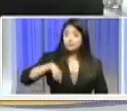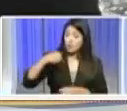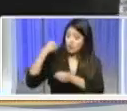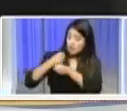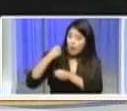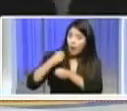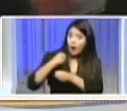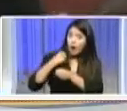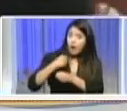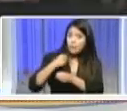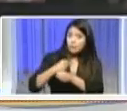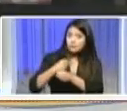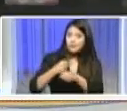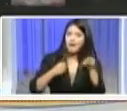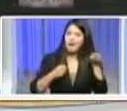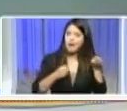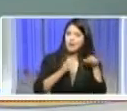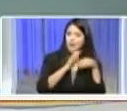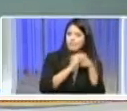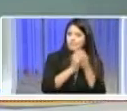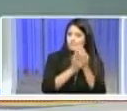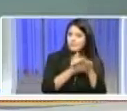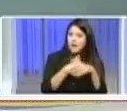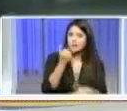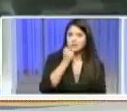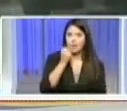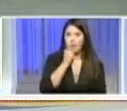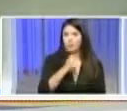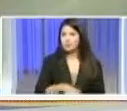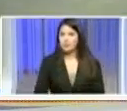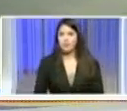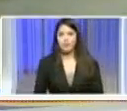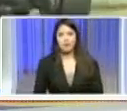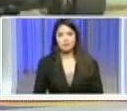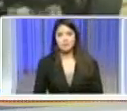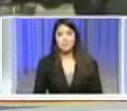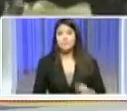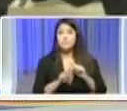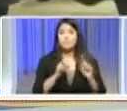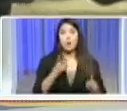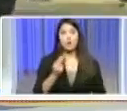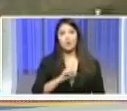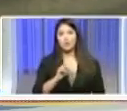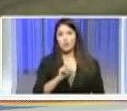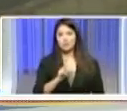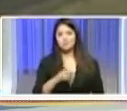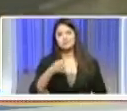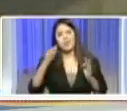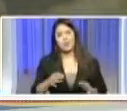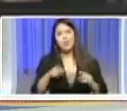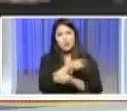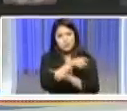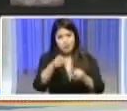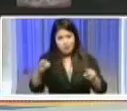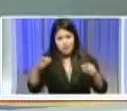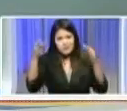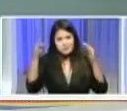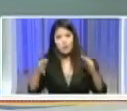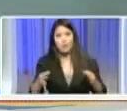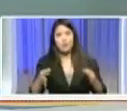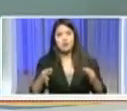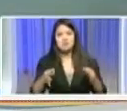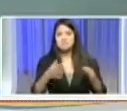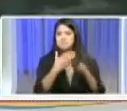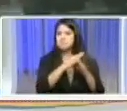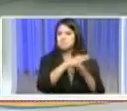trabajamos, ellos conspiran y sabotean. Pero tengan la seguridad que entre el